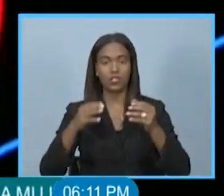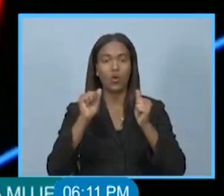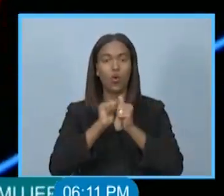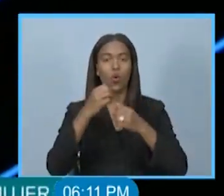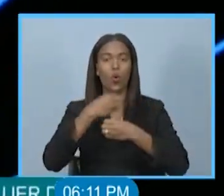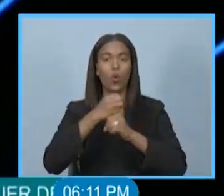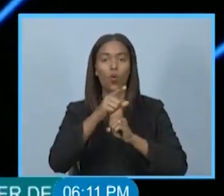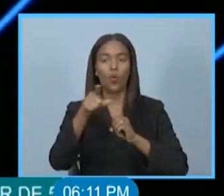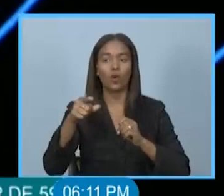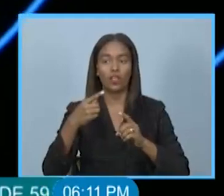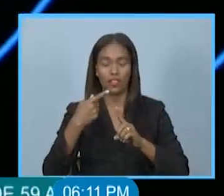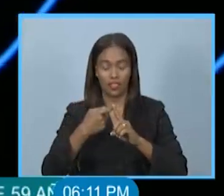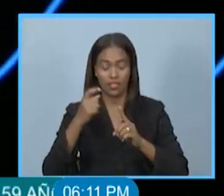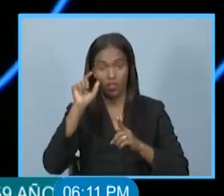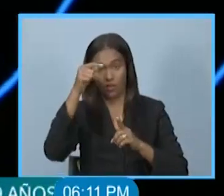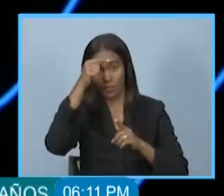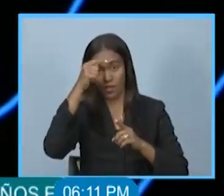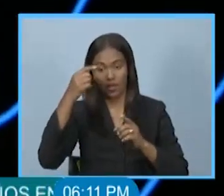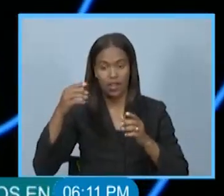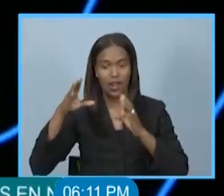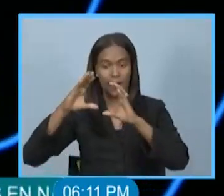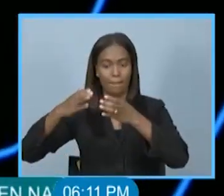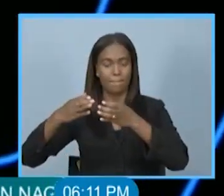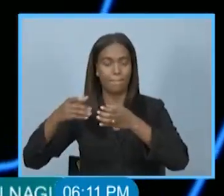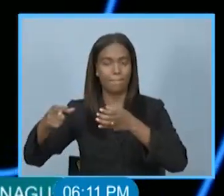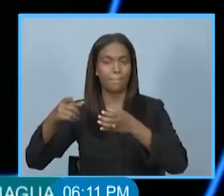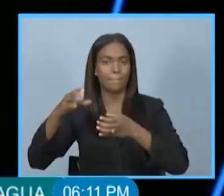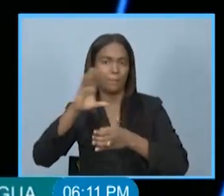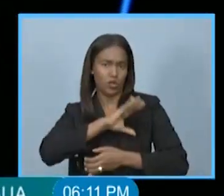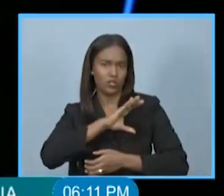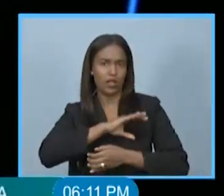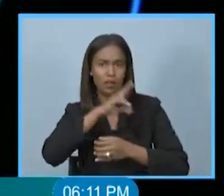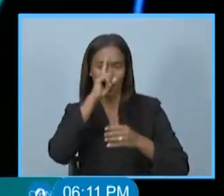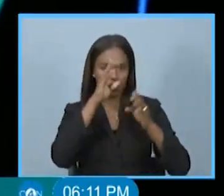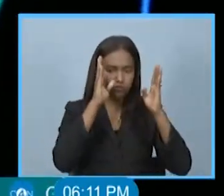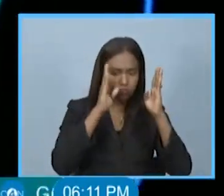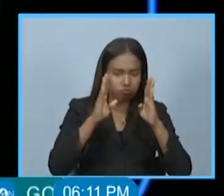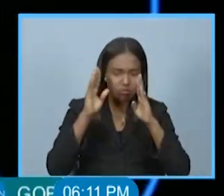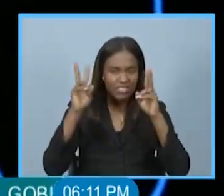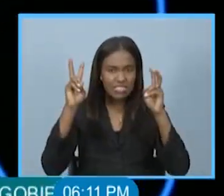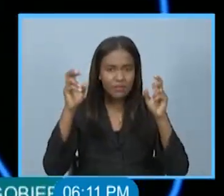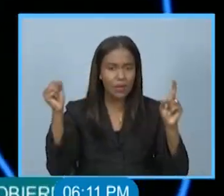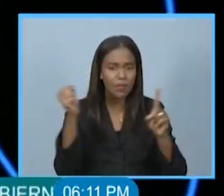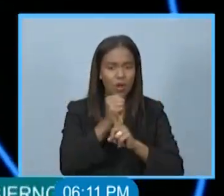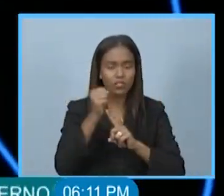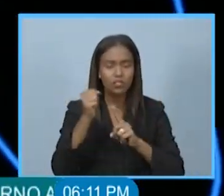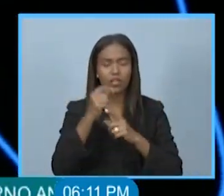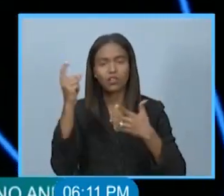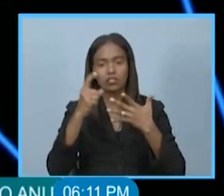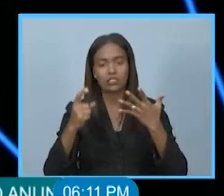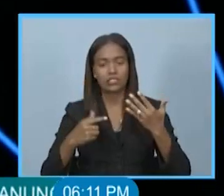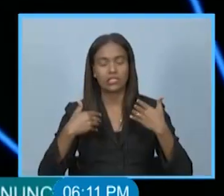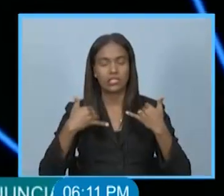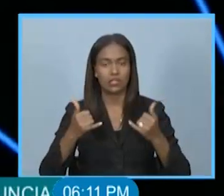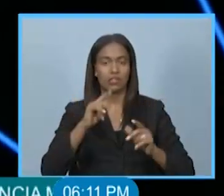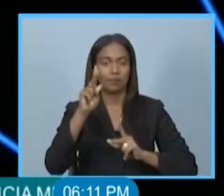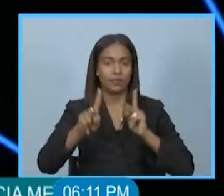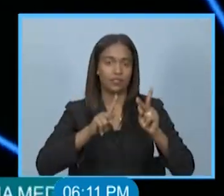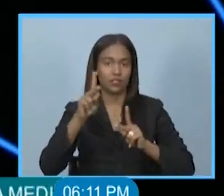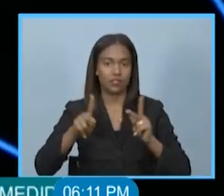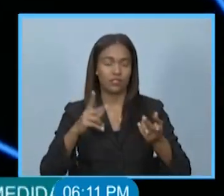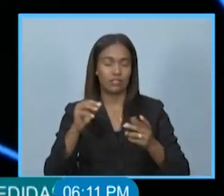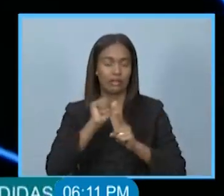organismos de seguridad del estado en el Palacio de la policía para dar seguimiento a los temas de violencia y criminalidad que azotan a la población